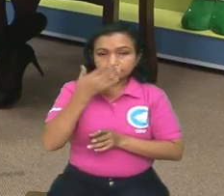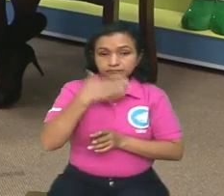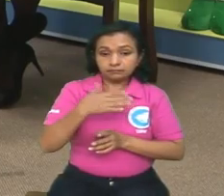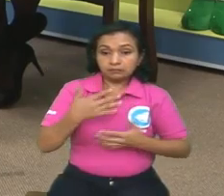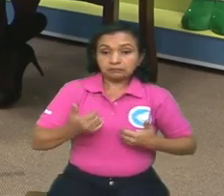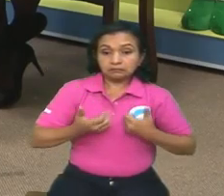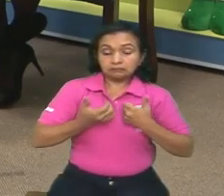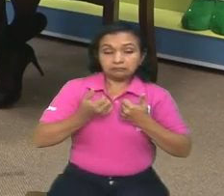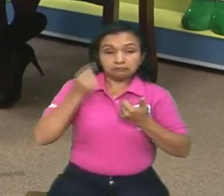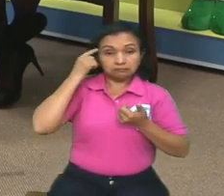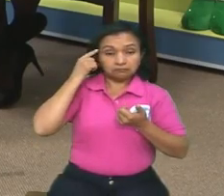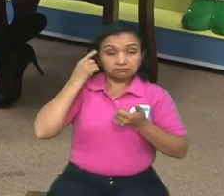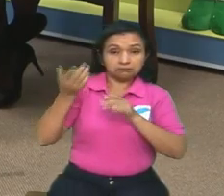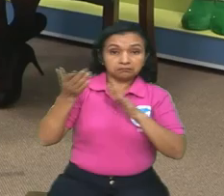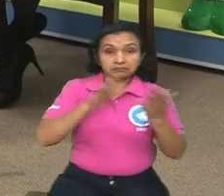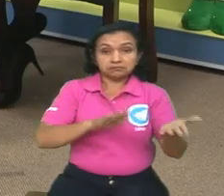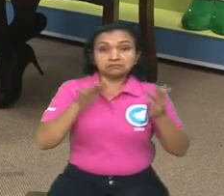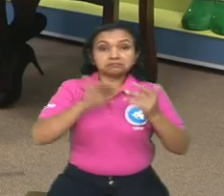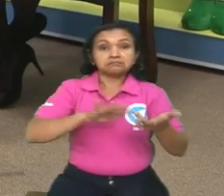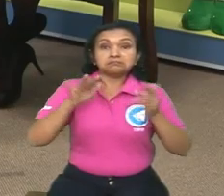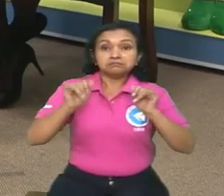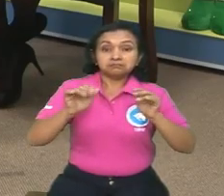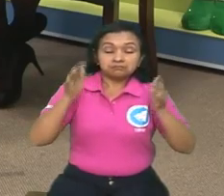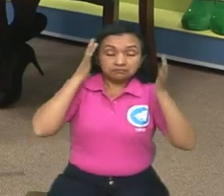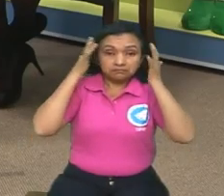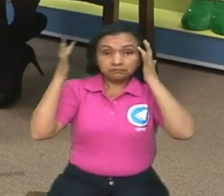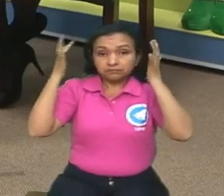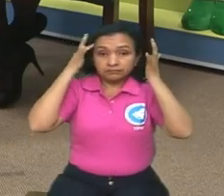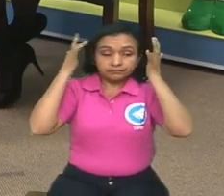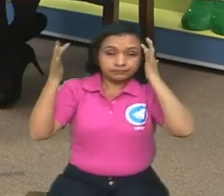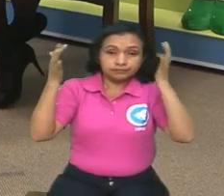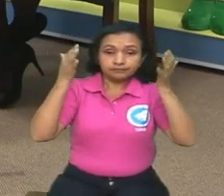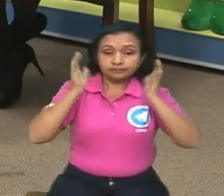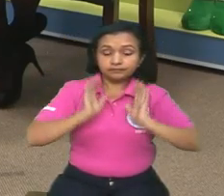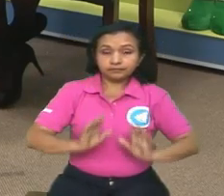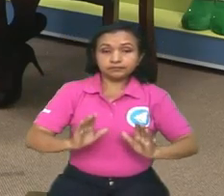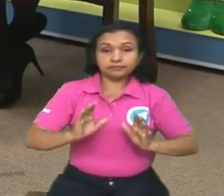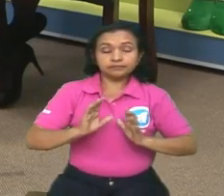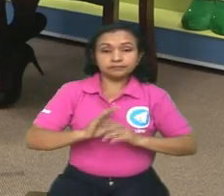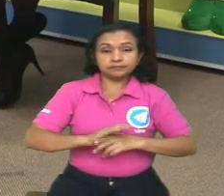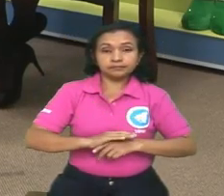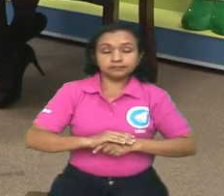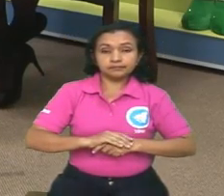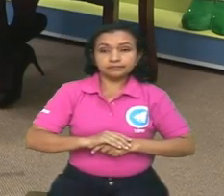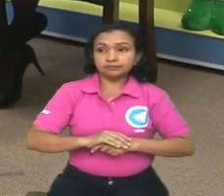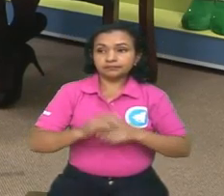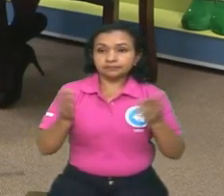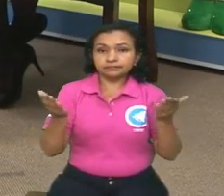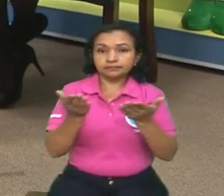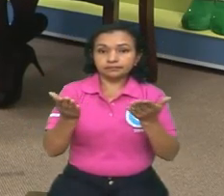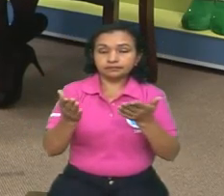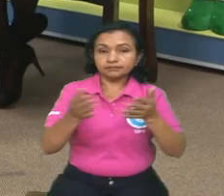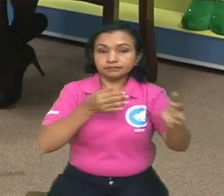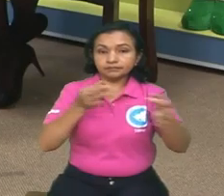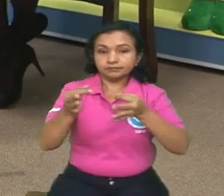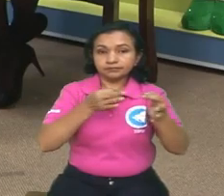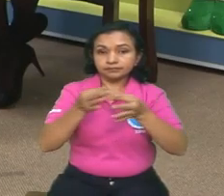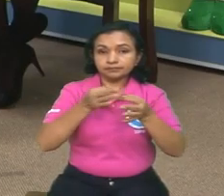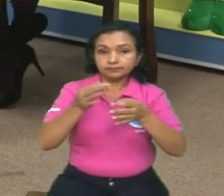negativamente y dicen que se van a morir pues por haber encontrado esto en su, así es, en su miembro. Como les explicaba antes de ir al